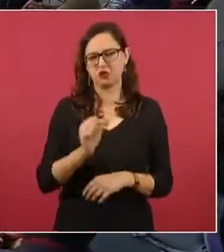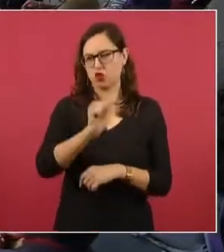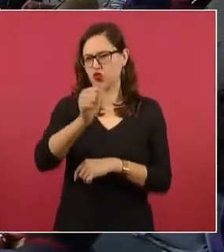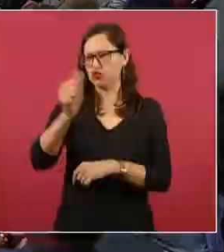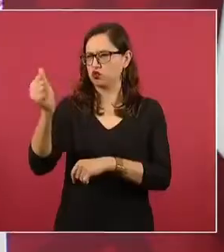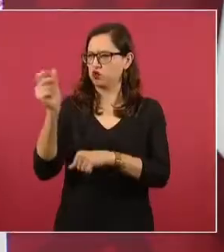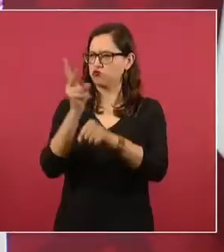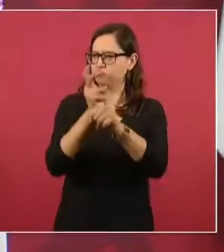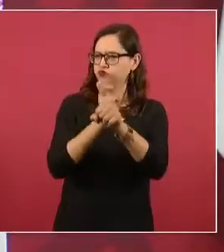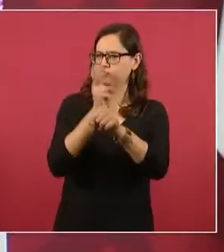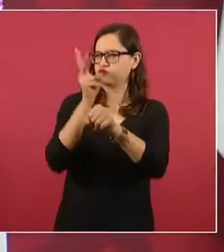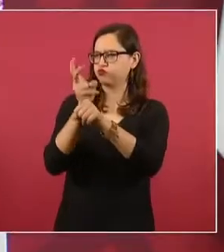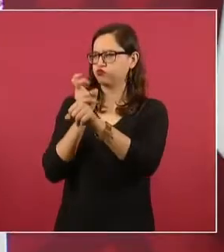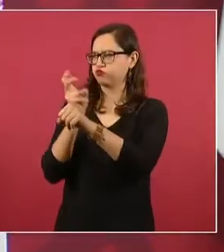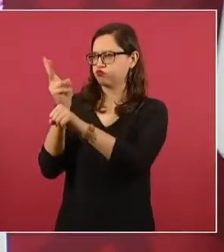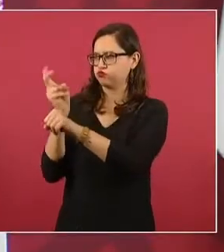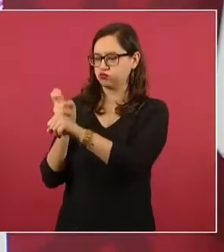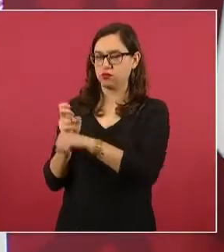vamos a invitar así.